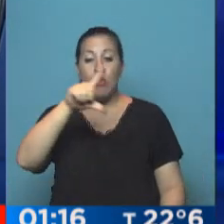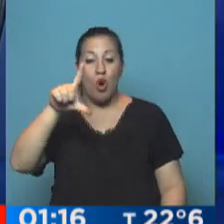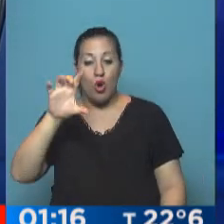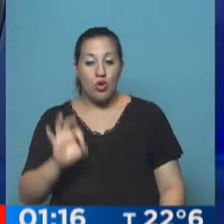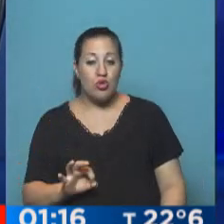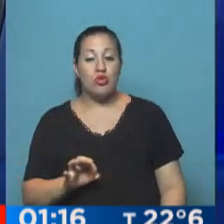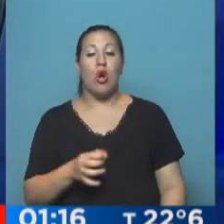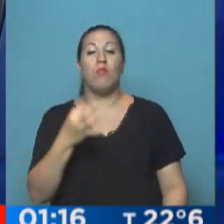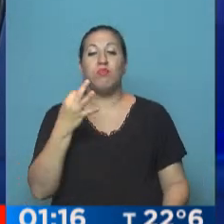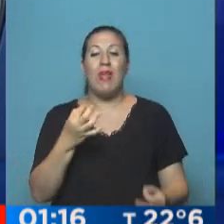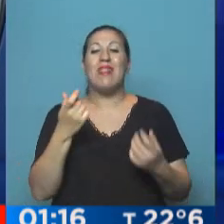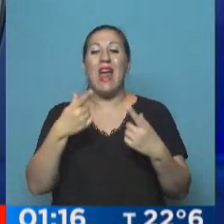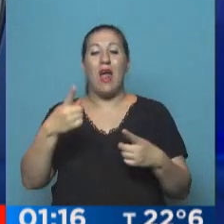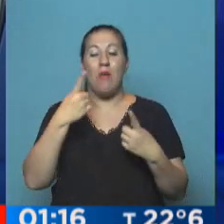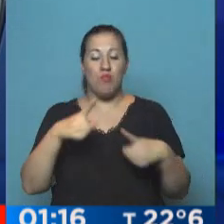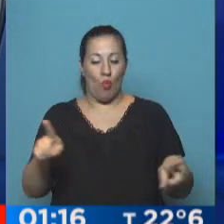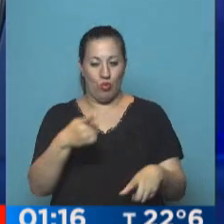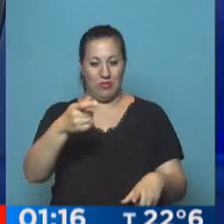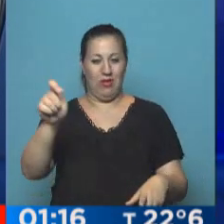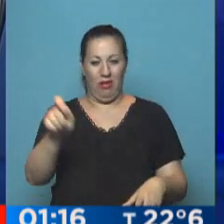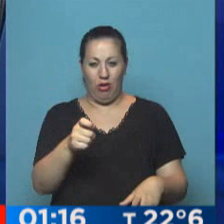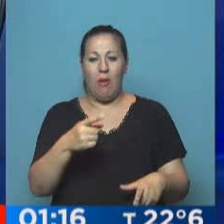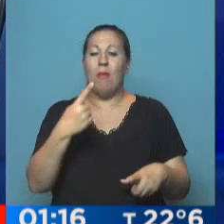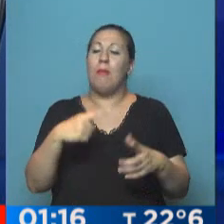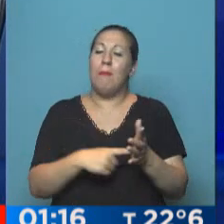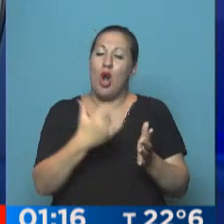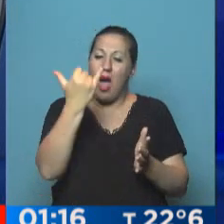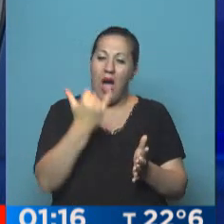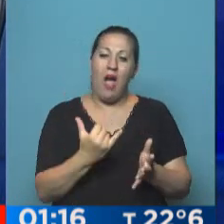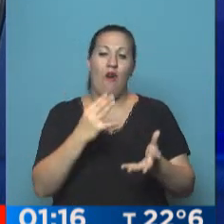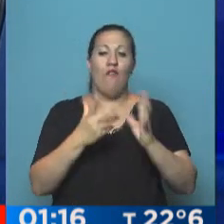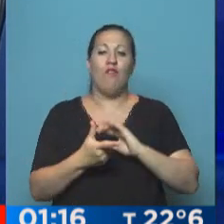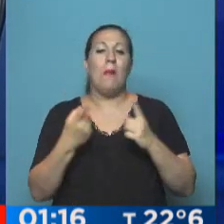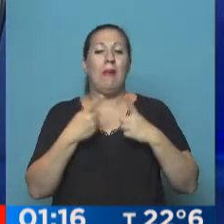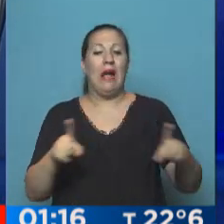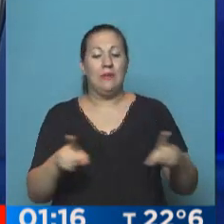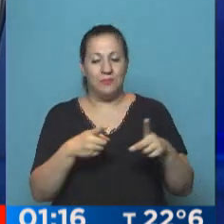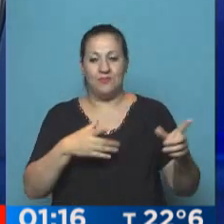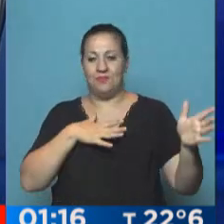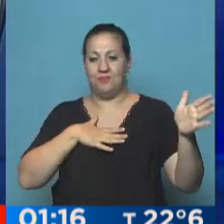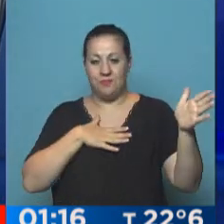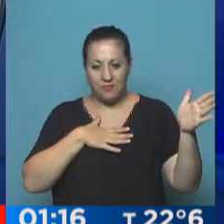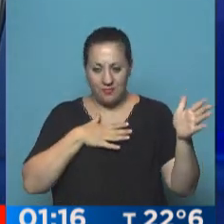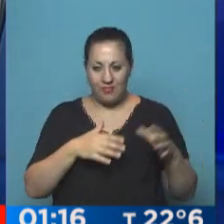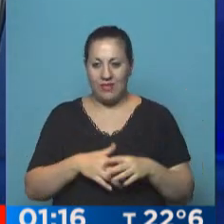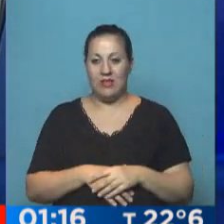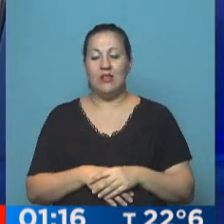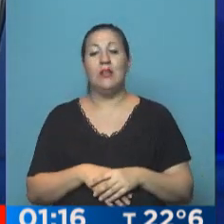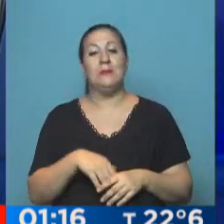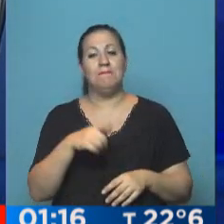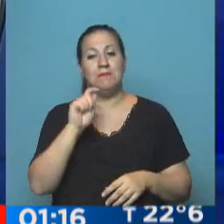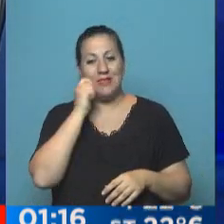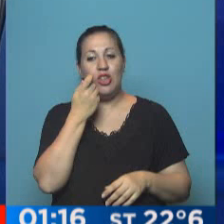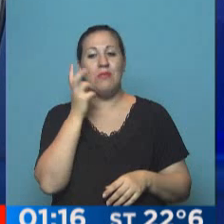inicialmente del rock, pero tiene una madurez, una manera de cantar tangos clásicos, por cierto, que vale la pena que lo